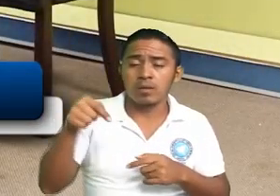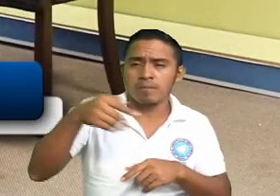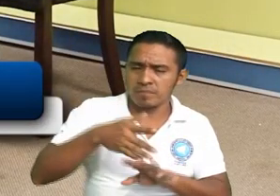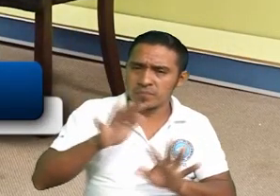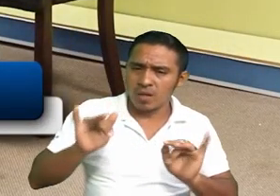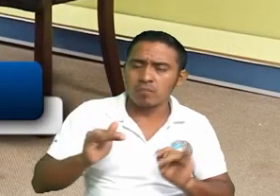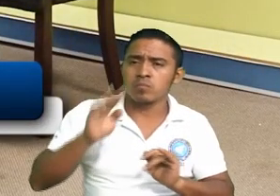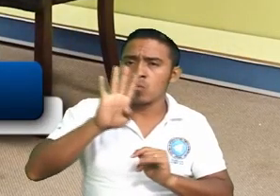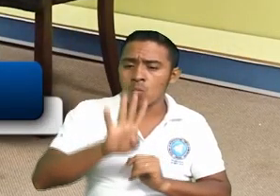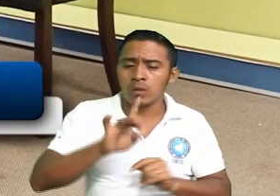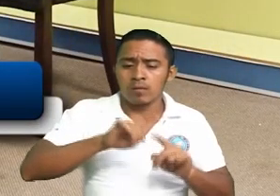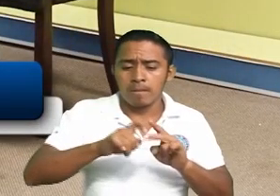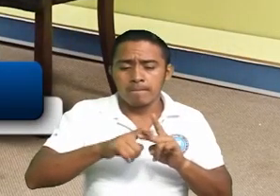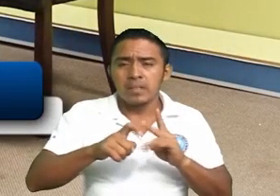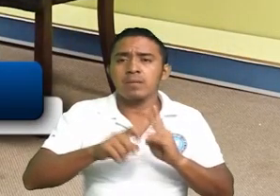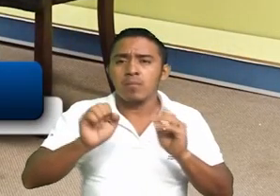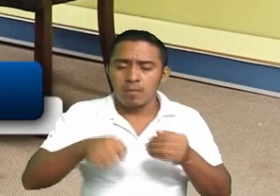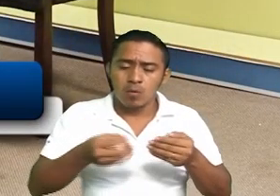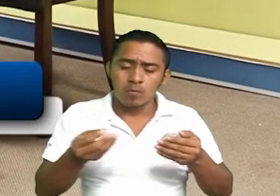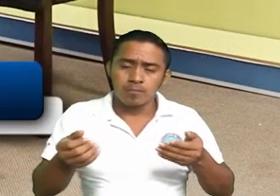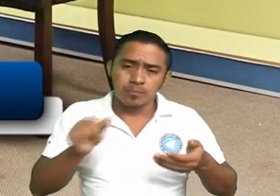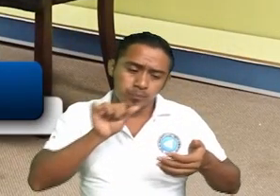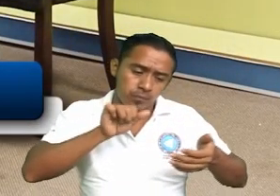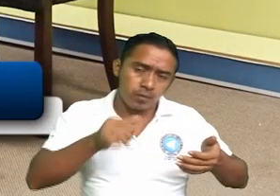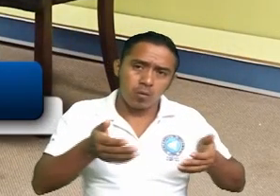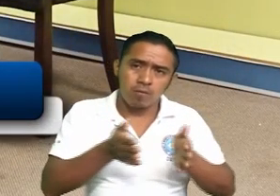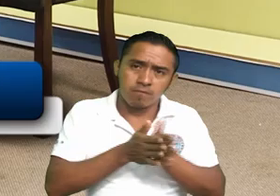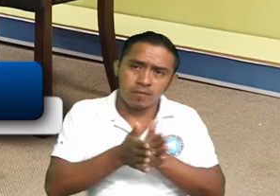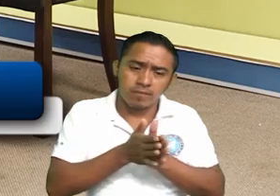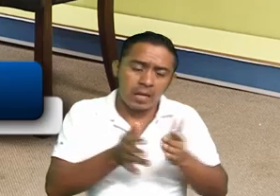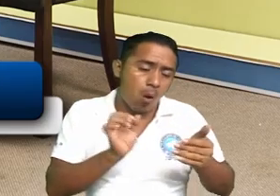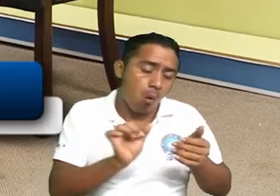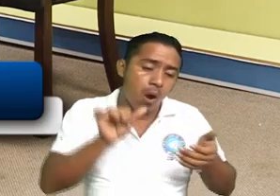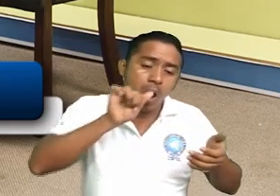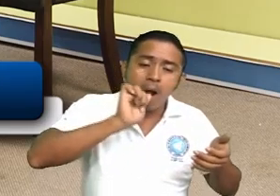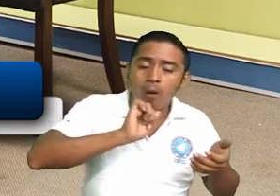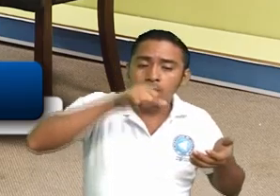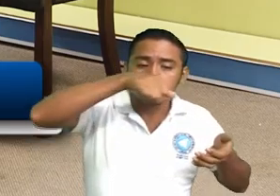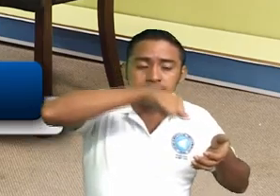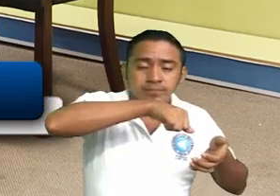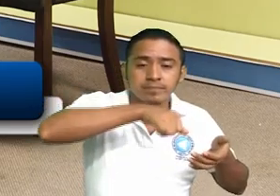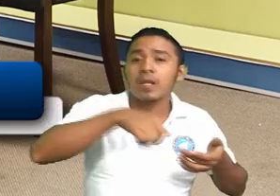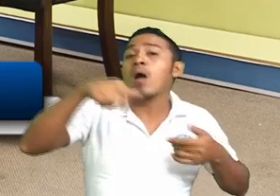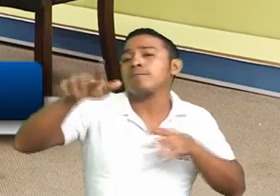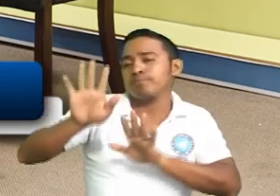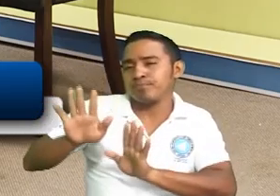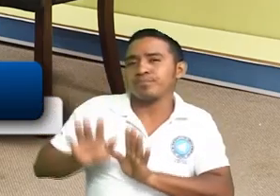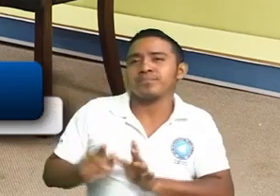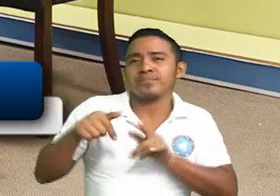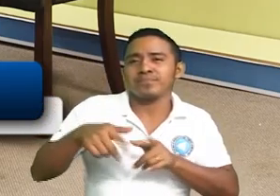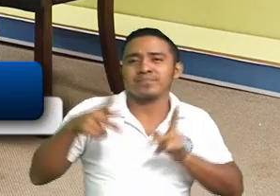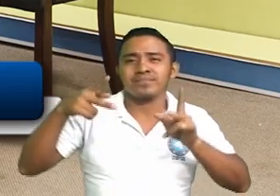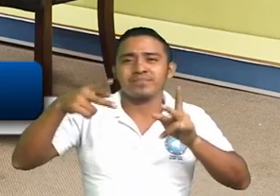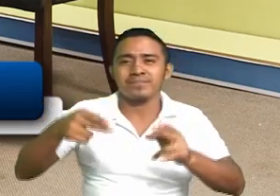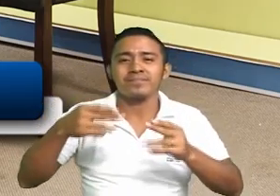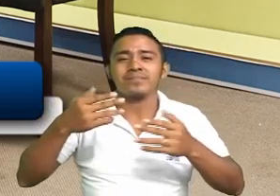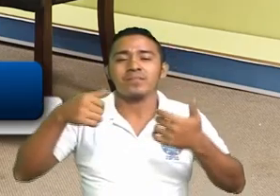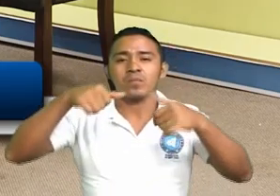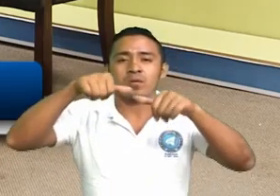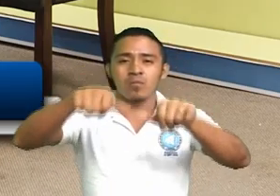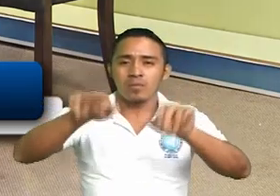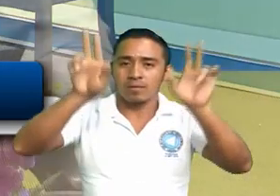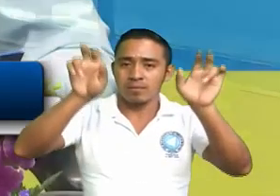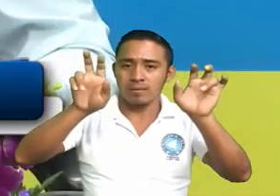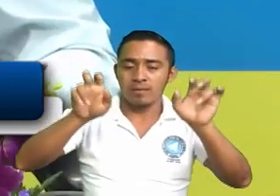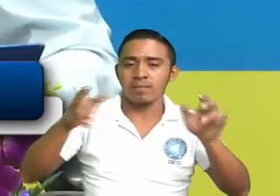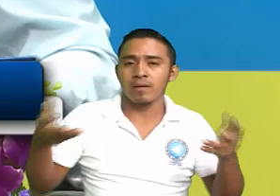No es necesario darle ningún otro alimento durante los primeros 4 meses de vida, menciona ahora las nuevas actualizaciones. Antes nos mencionaban que podemos